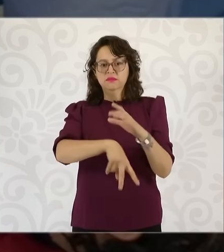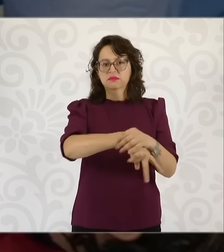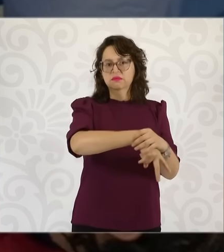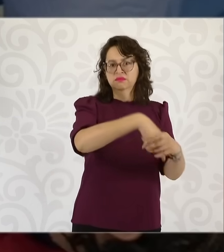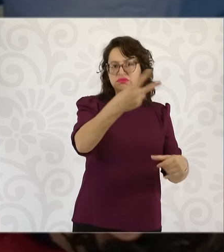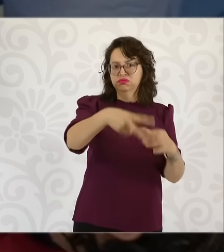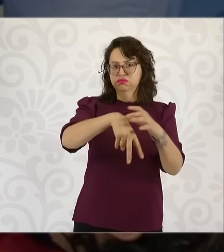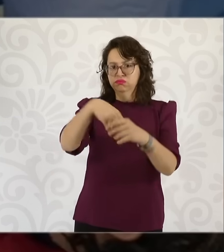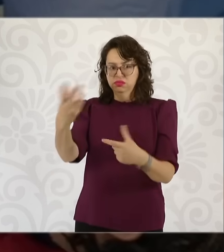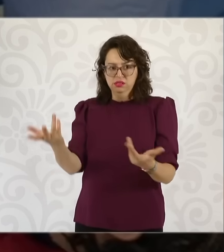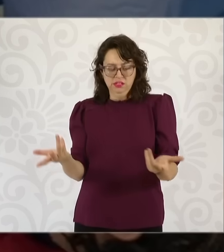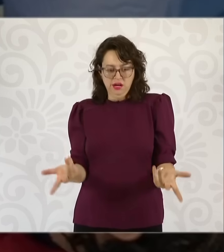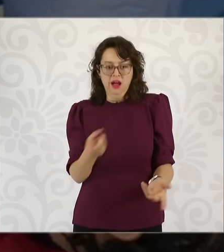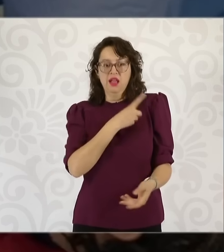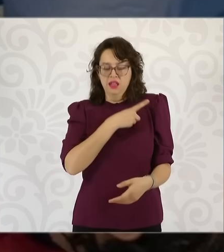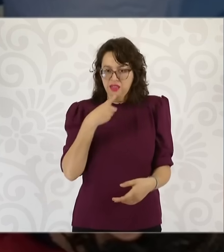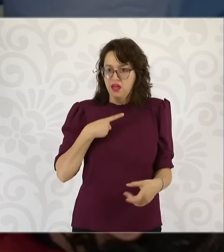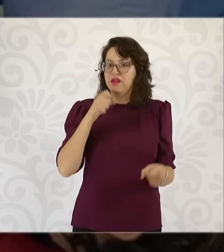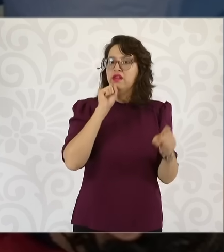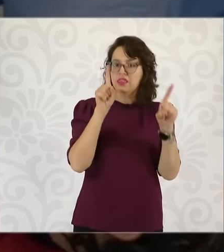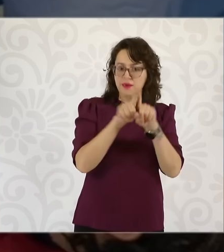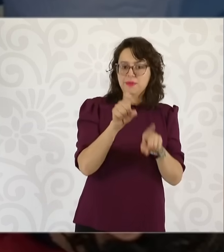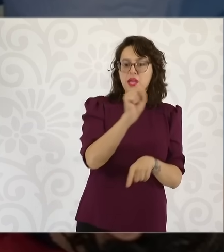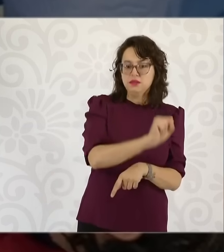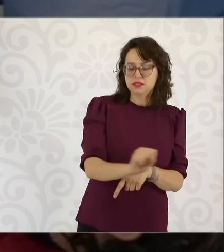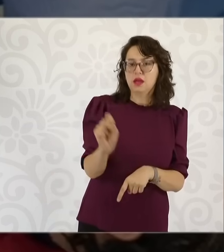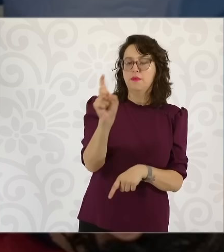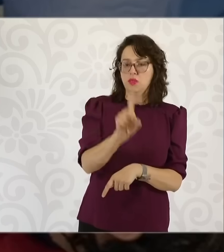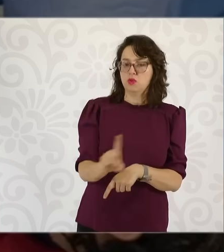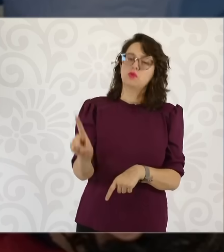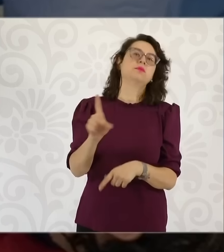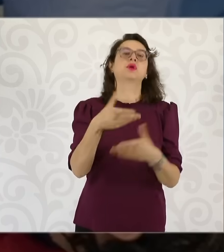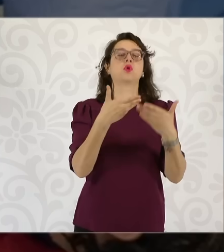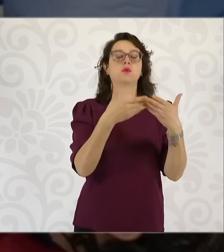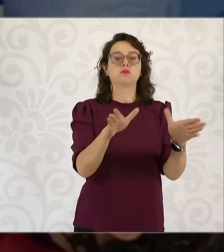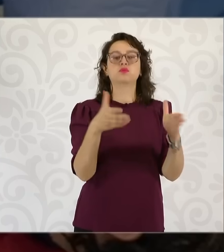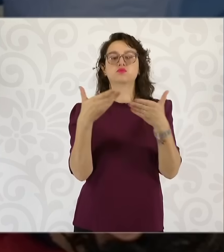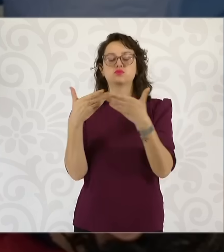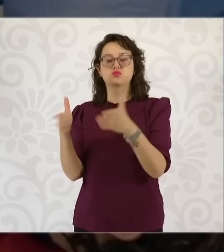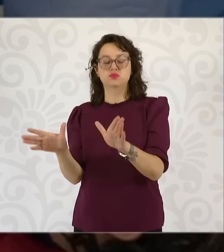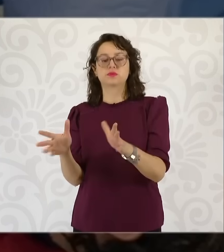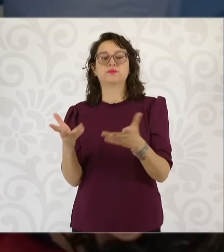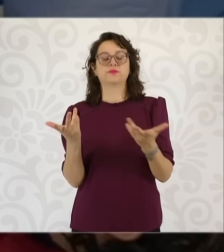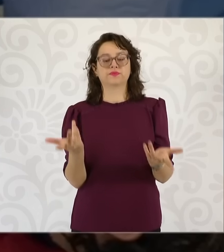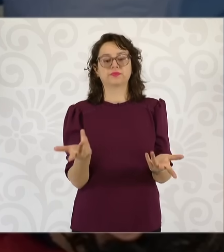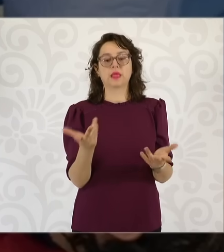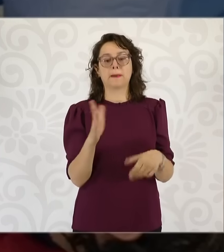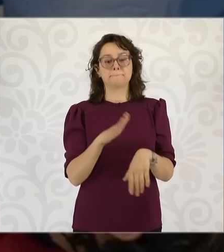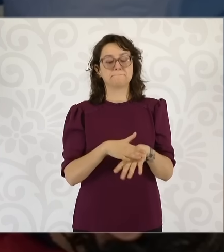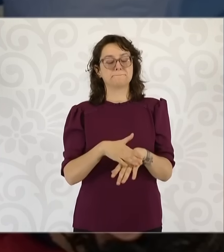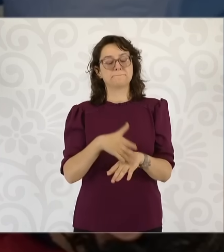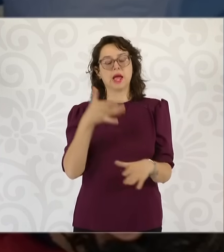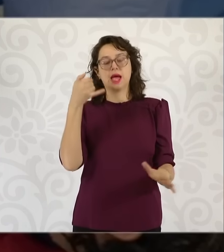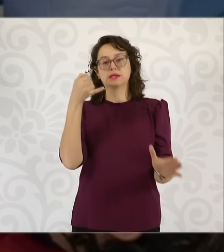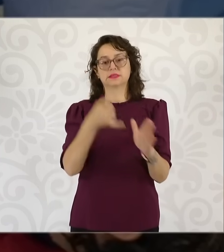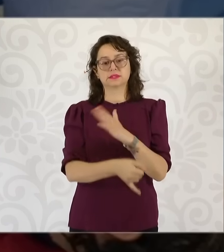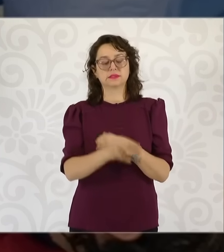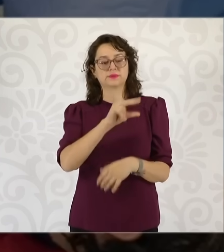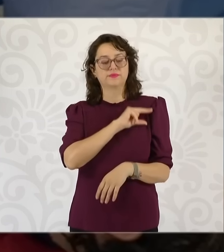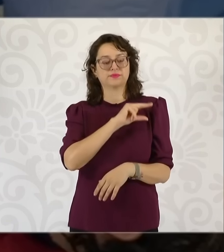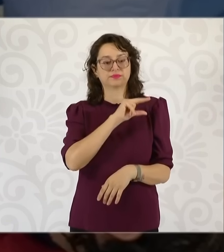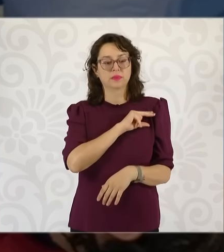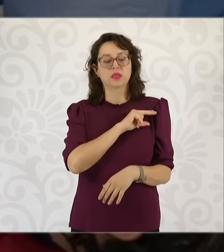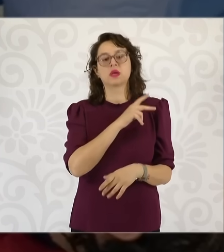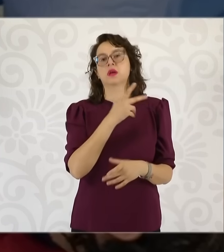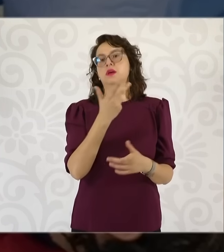llevando a cabo estrategias para poder aperturar consultorios, sobre todo de las especialidades de mayor demanda, como